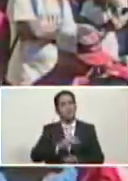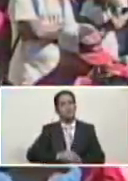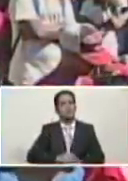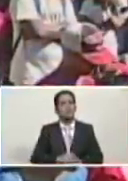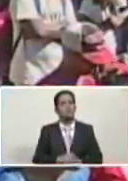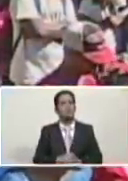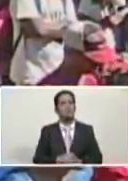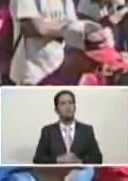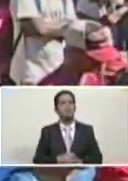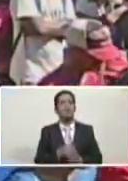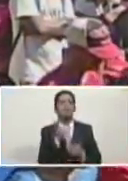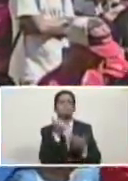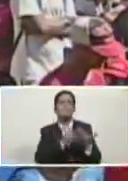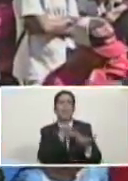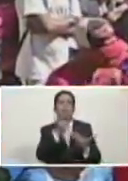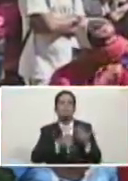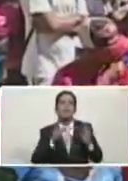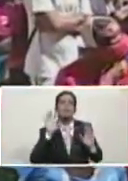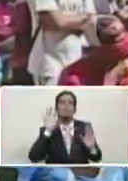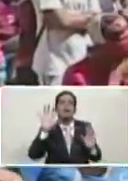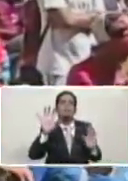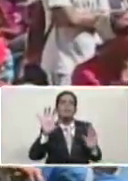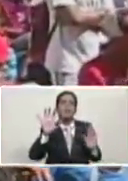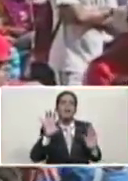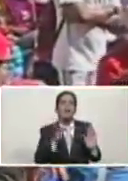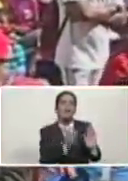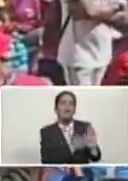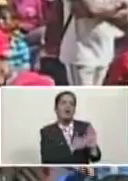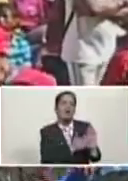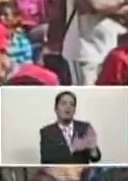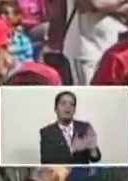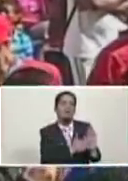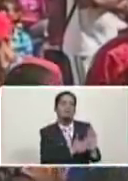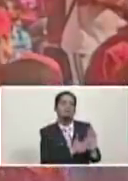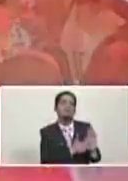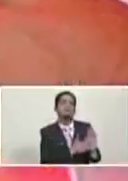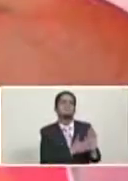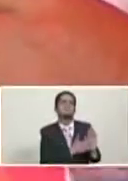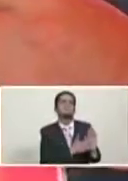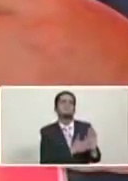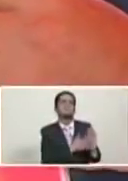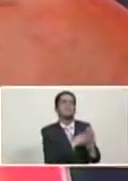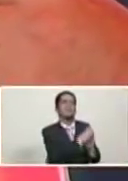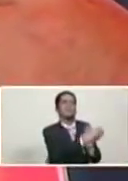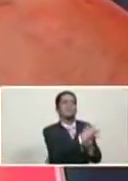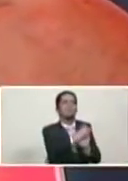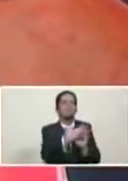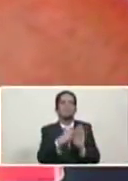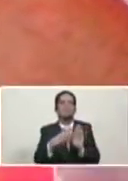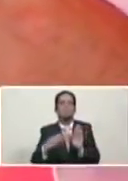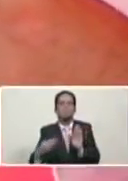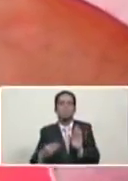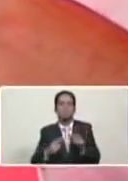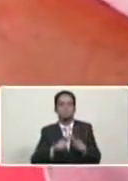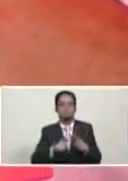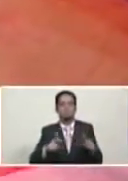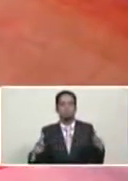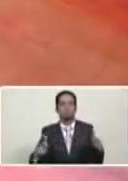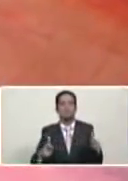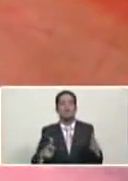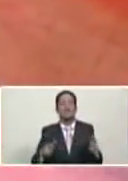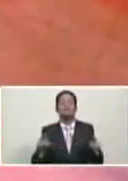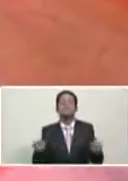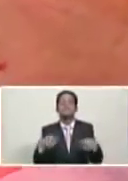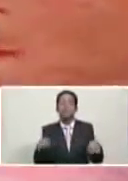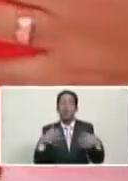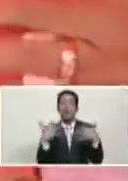El plan de la patria para llevar el sistema de orquesta Simón Bolívar a 2 millones de niños, niñas